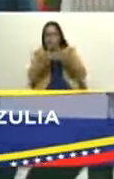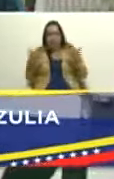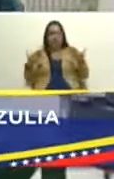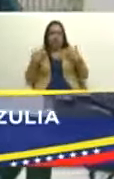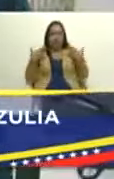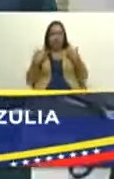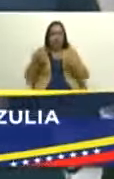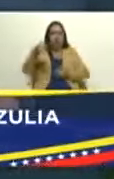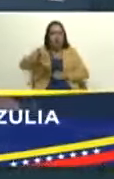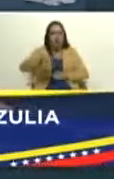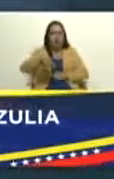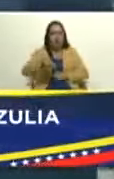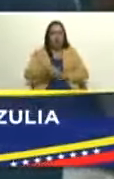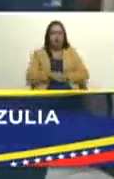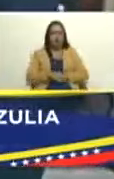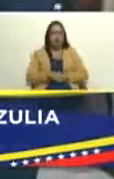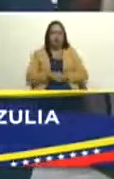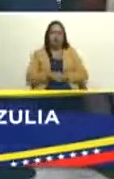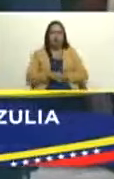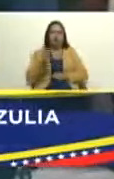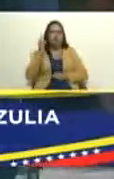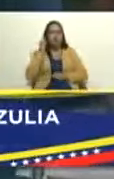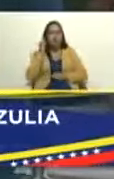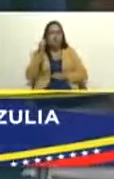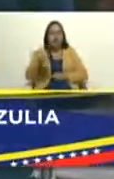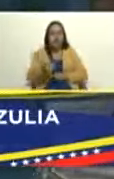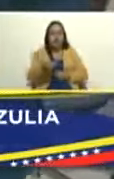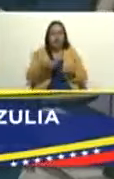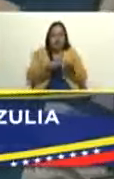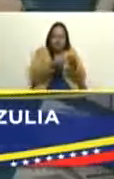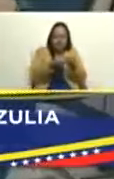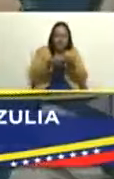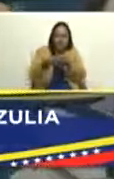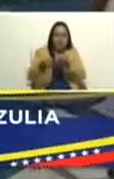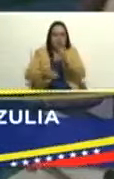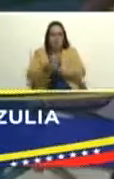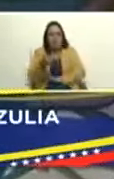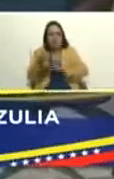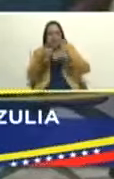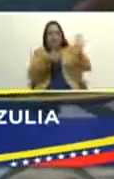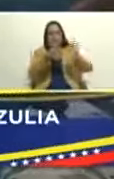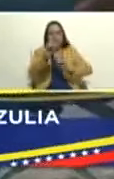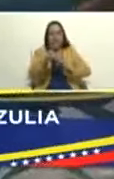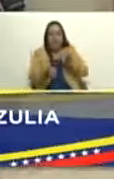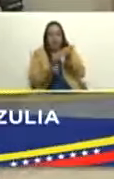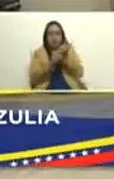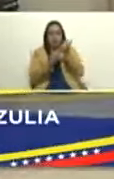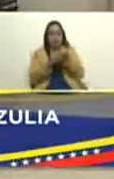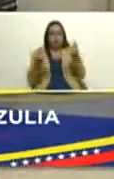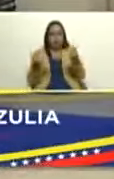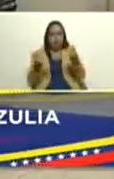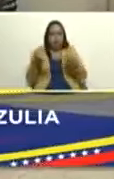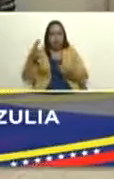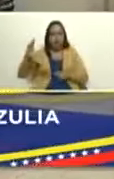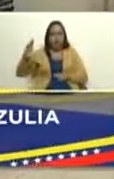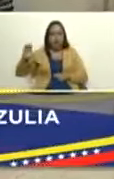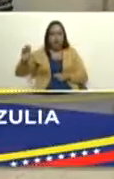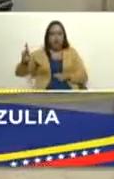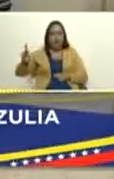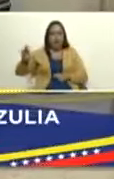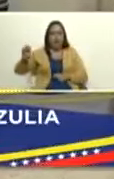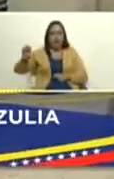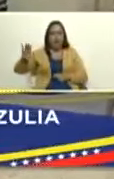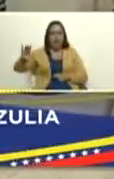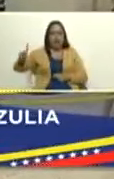porque hoy, el día de hoy, las mujeres acá están recibiendo más de 60 créditos Credit Mujer en el